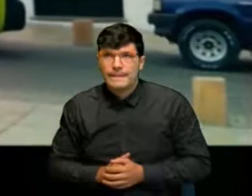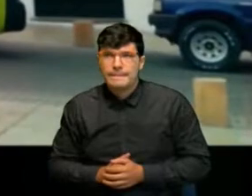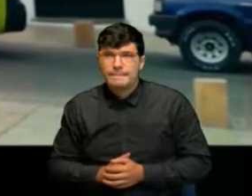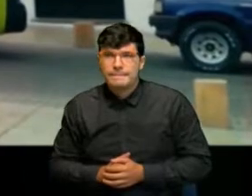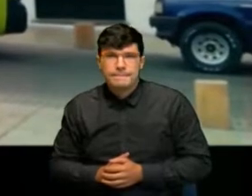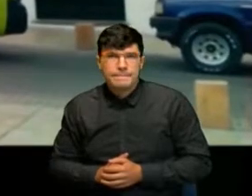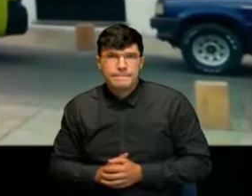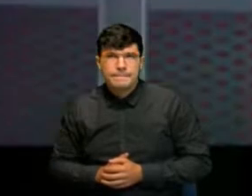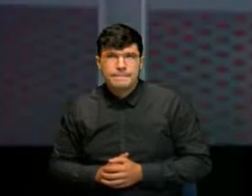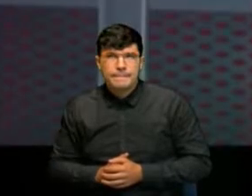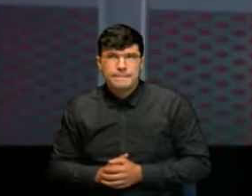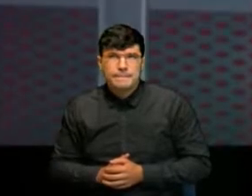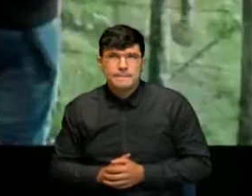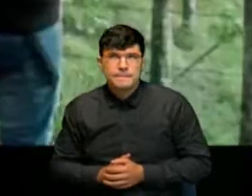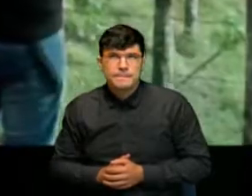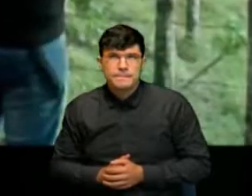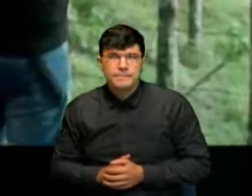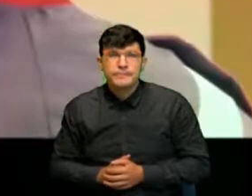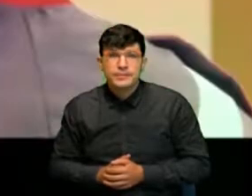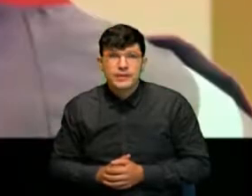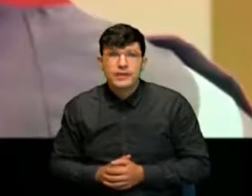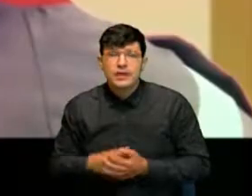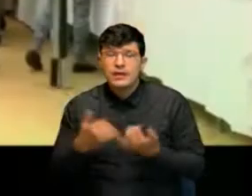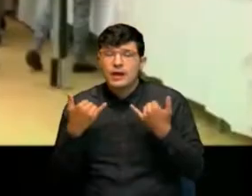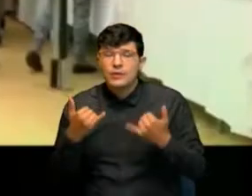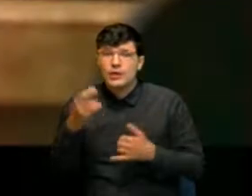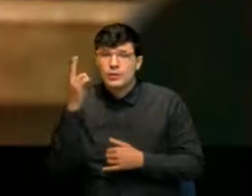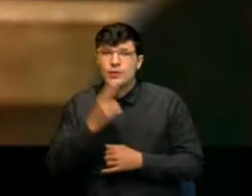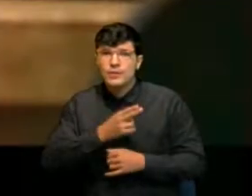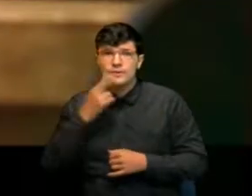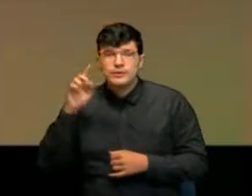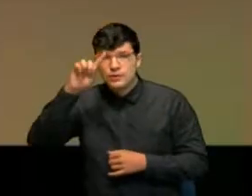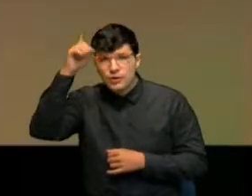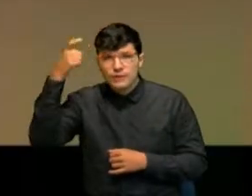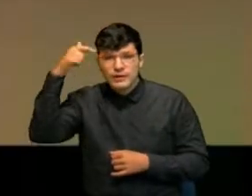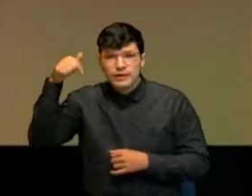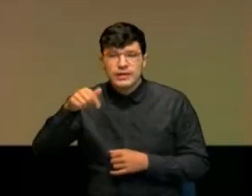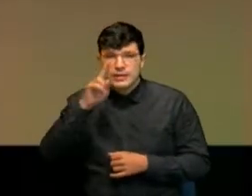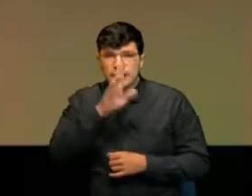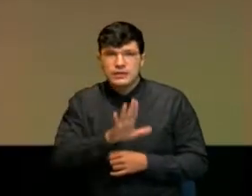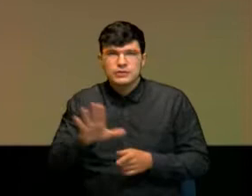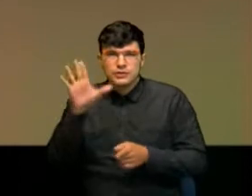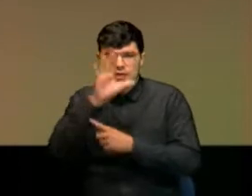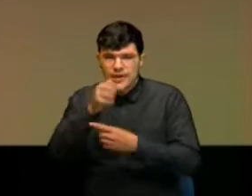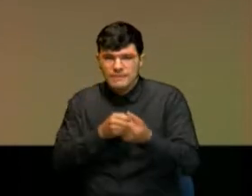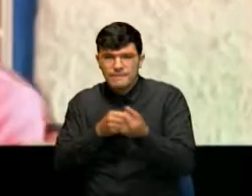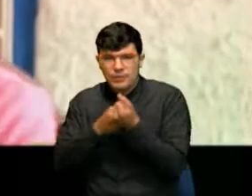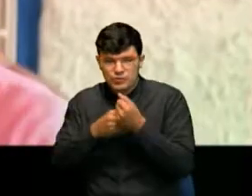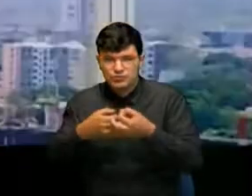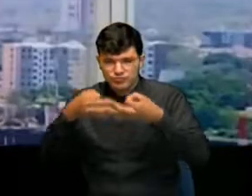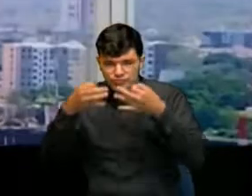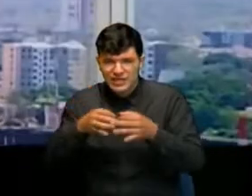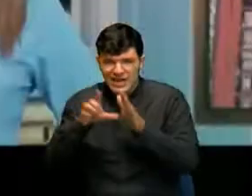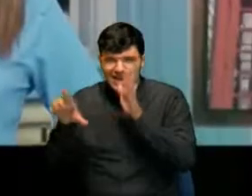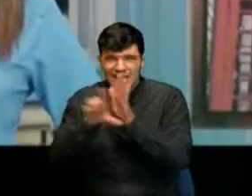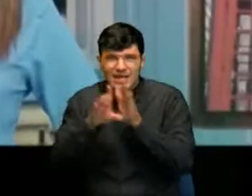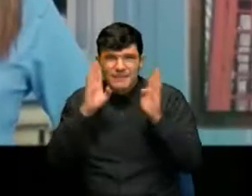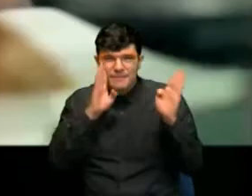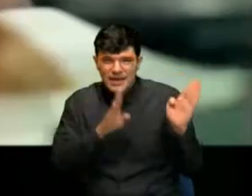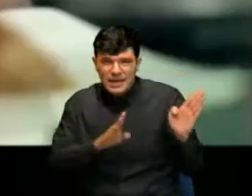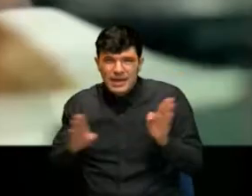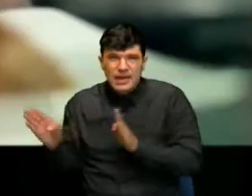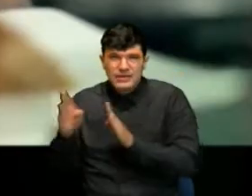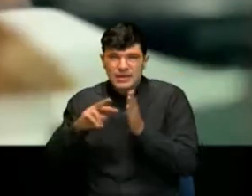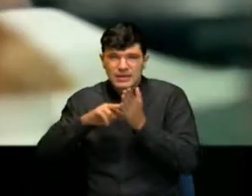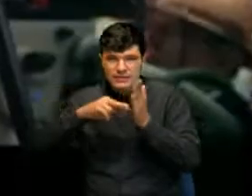que cualquiera podría incumplir, pero este gobierno se la jugó, y se la jugó por la televisión pública, escribió eso en un proyecto de ley y el Congreso así